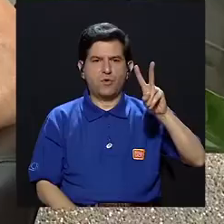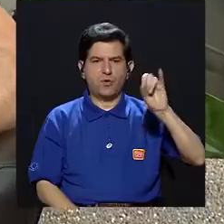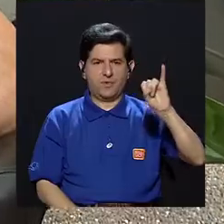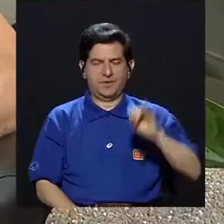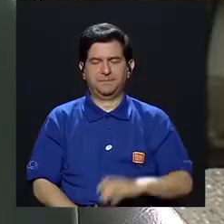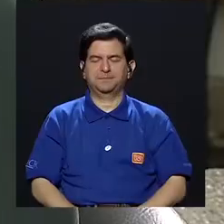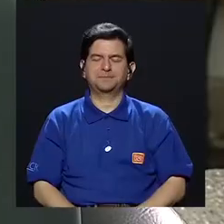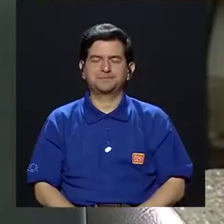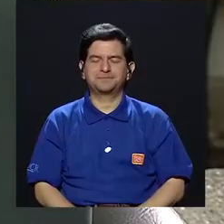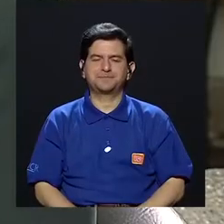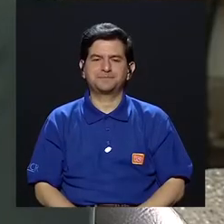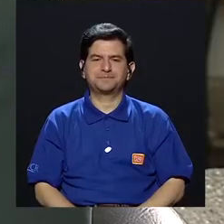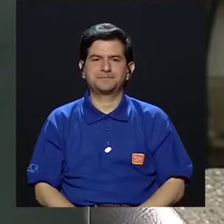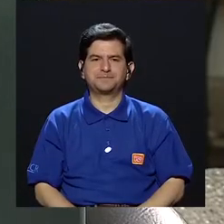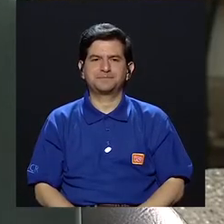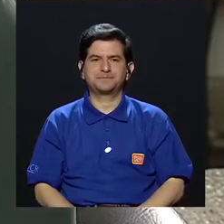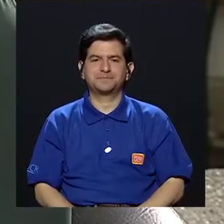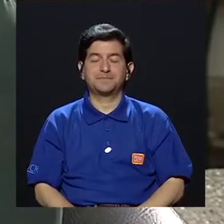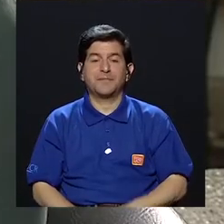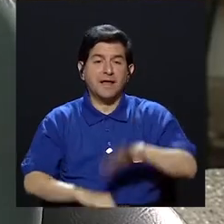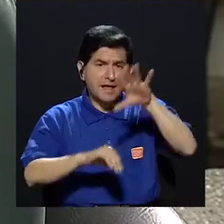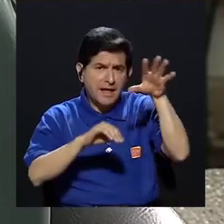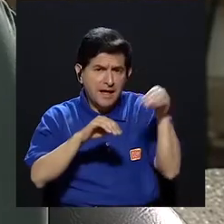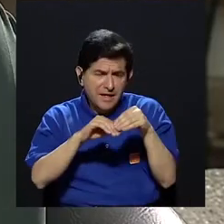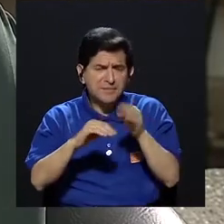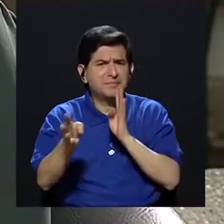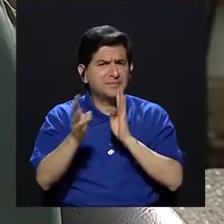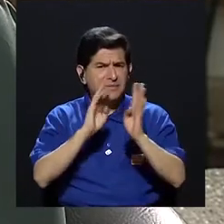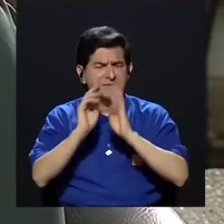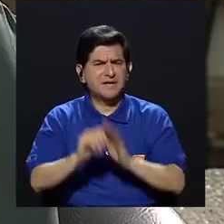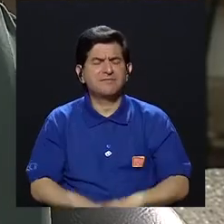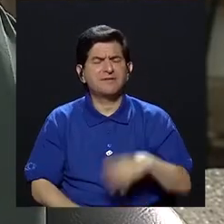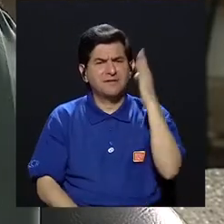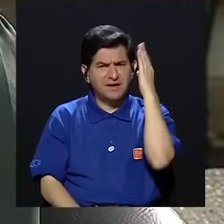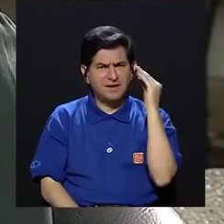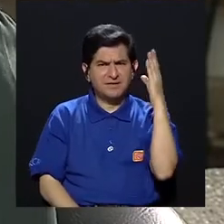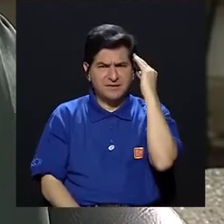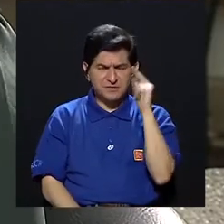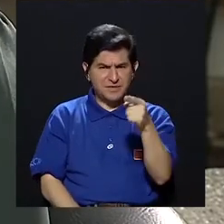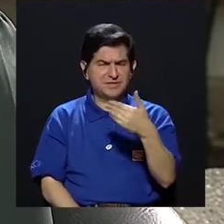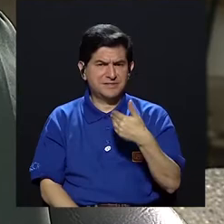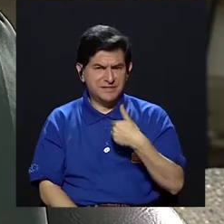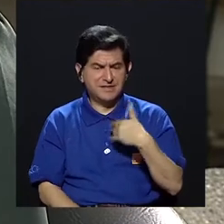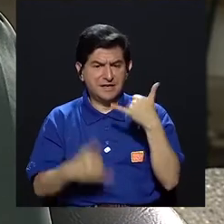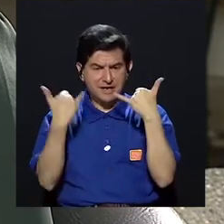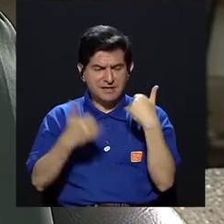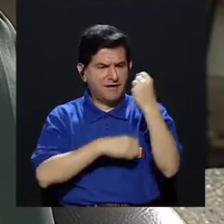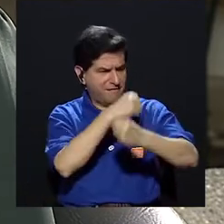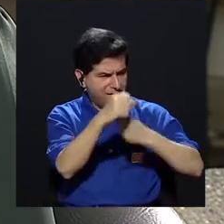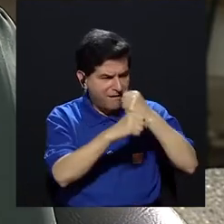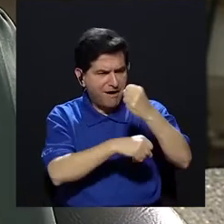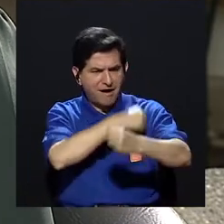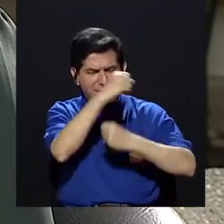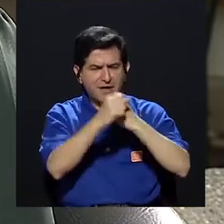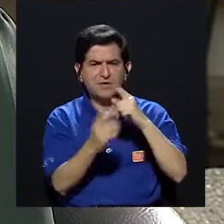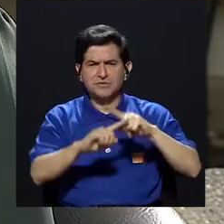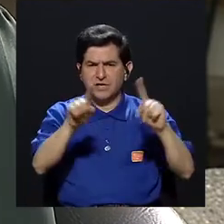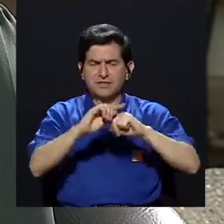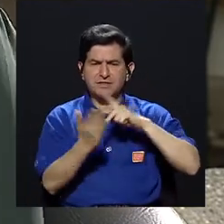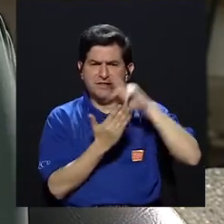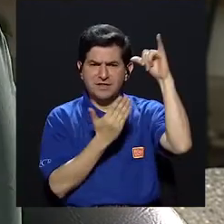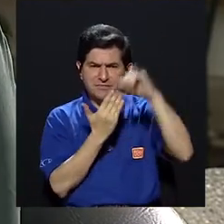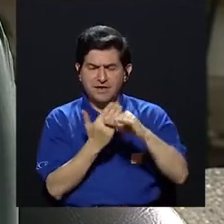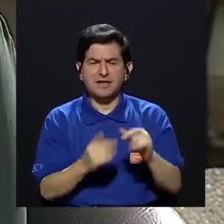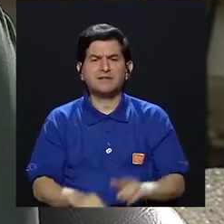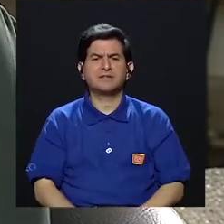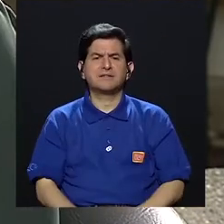FUPROVI. Yesenia, además de conversar sobre las experiencias que han tenido a lo largo de estos años en estos proyectos,